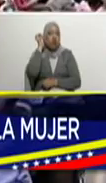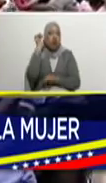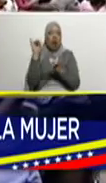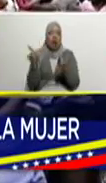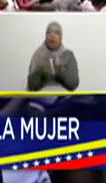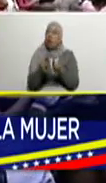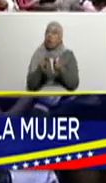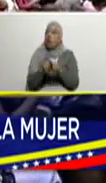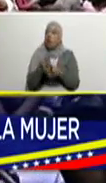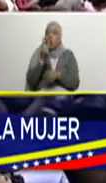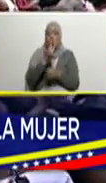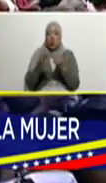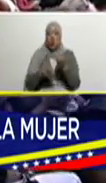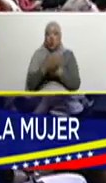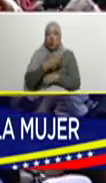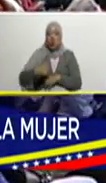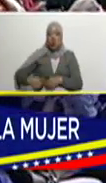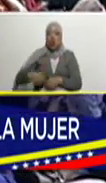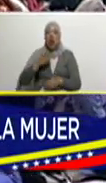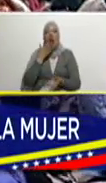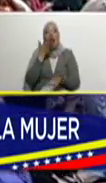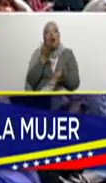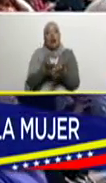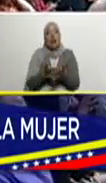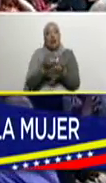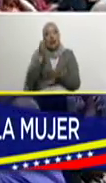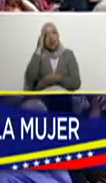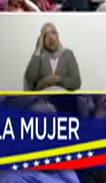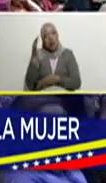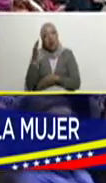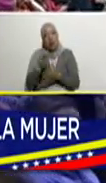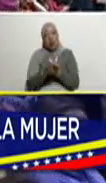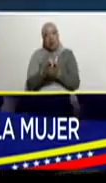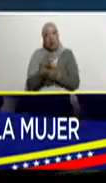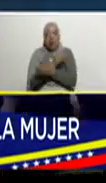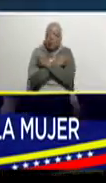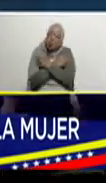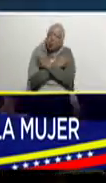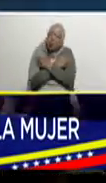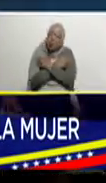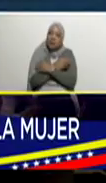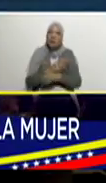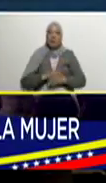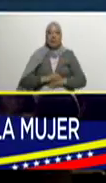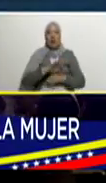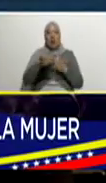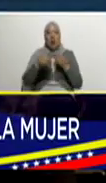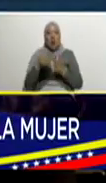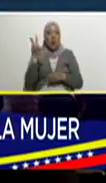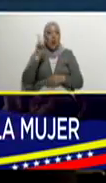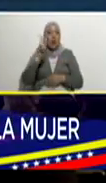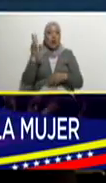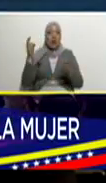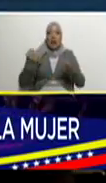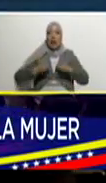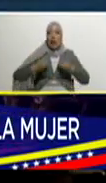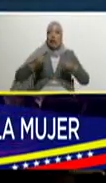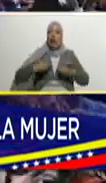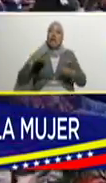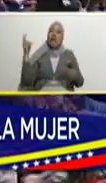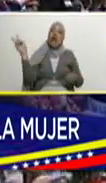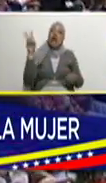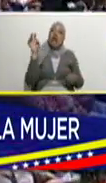la mano de la Vicepresidencia de la República. Muchísimas gracias, presidente. Saludos y un gran abrazo a toda la mujer venezolana. ¡Que viva la patria! ¡Que viva la mujer